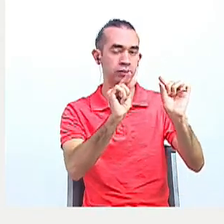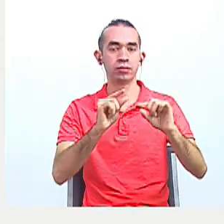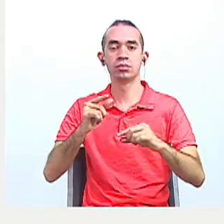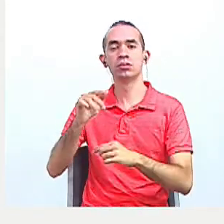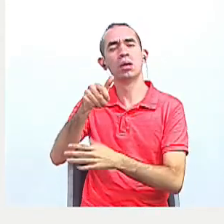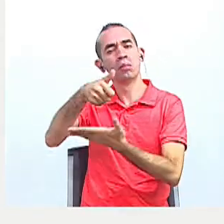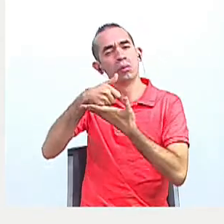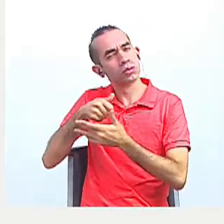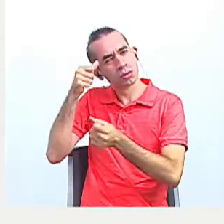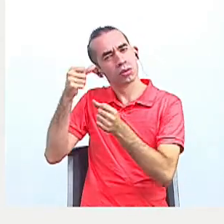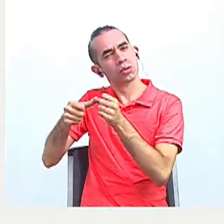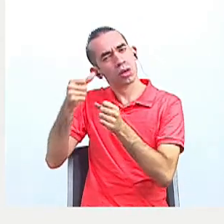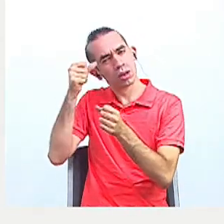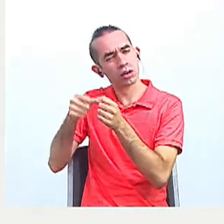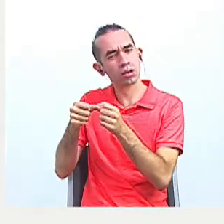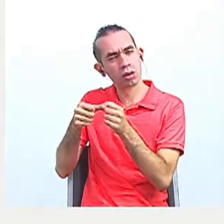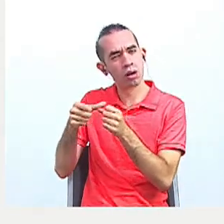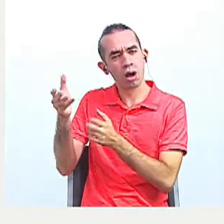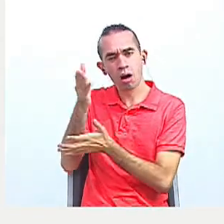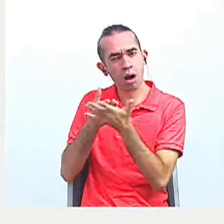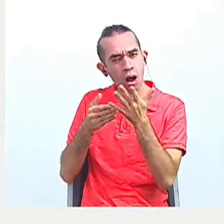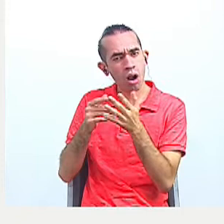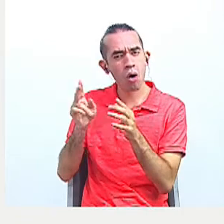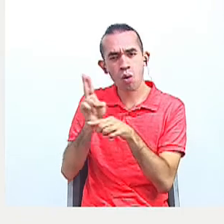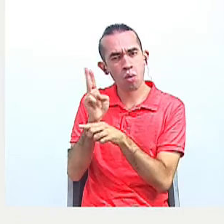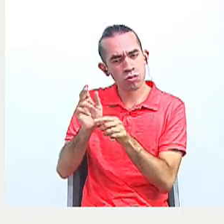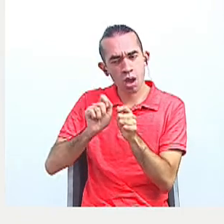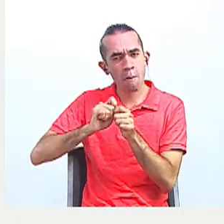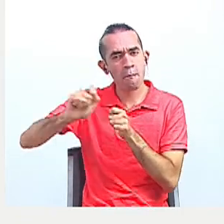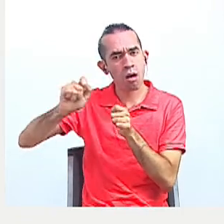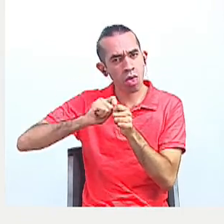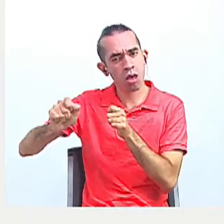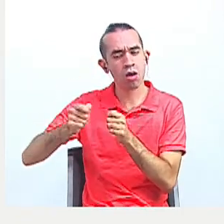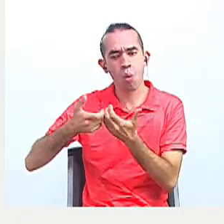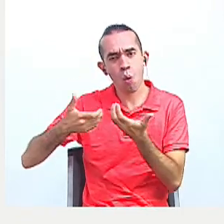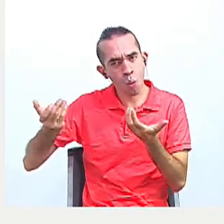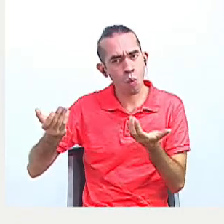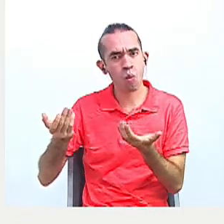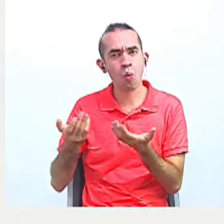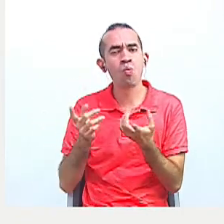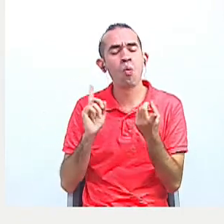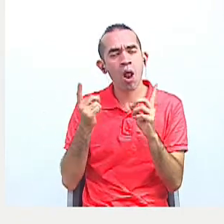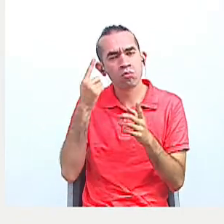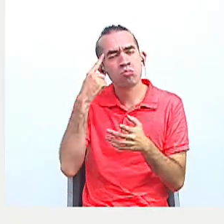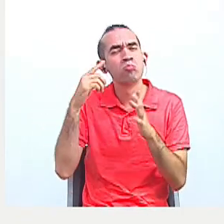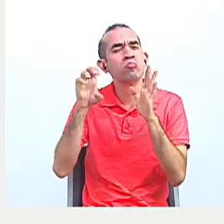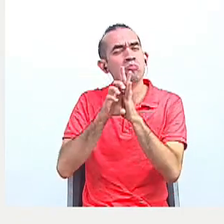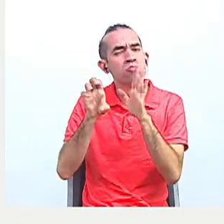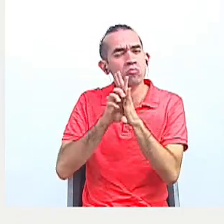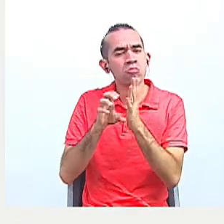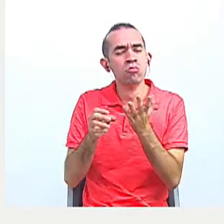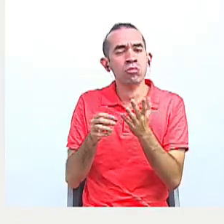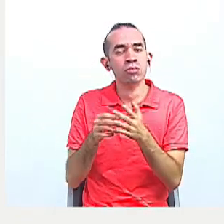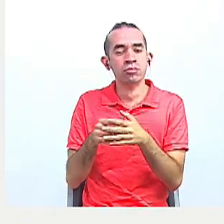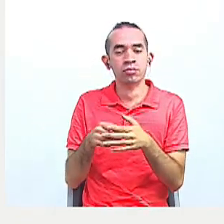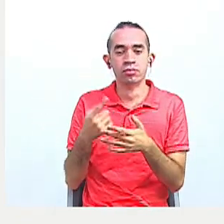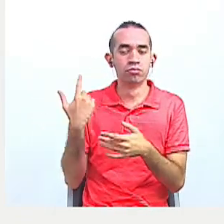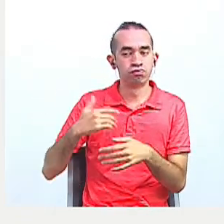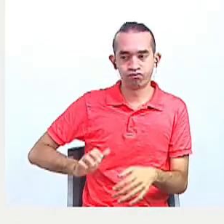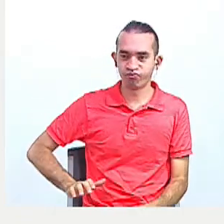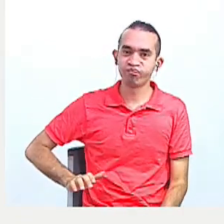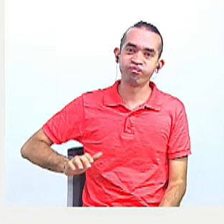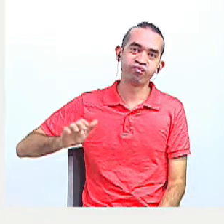recordar cuáles instrumentos de medición se les viene en este momento a la mente. Desde que nacemos